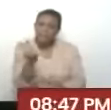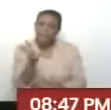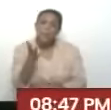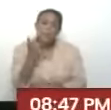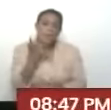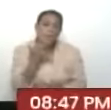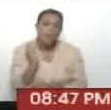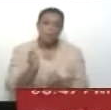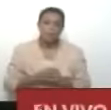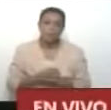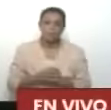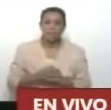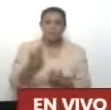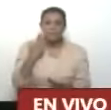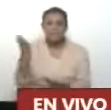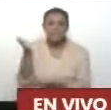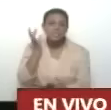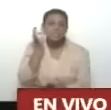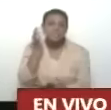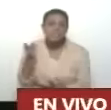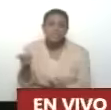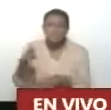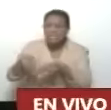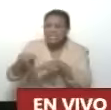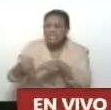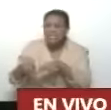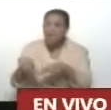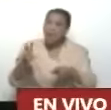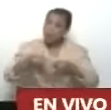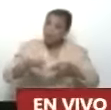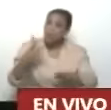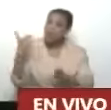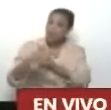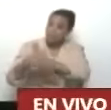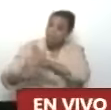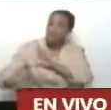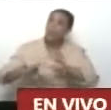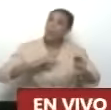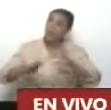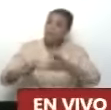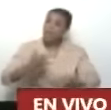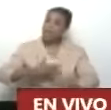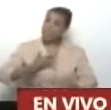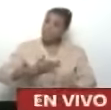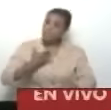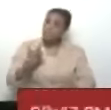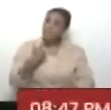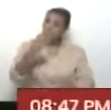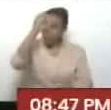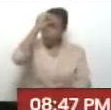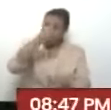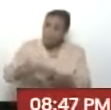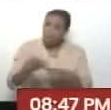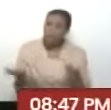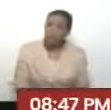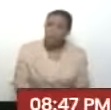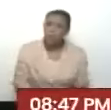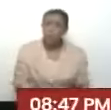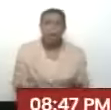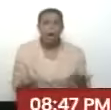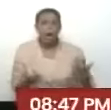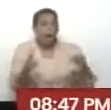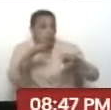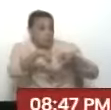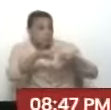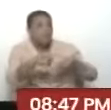por ejemplo hoy María Alexandra decía en su intervención, los niños tenemos derecho a comunicar nuestra opinión. Y cuando nosotros vemos